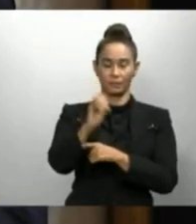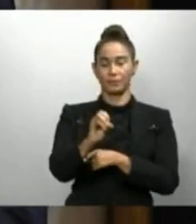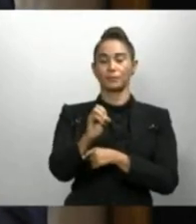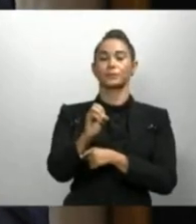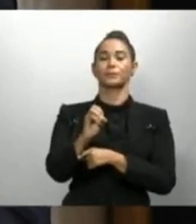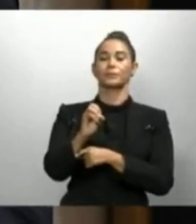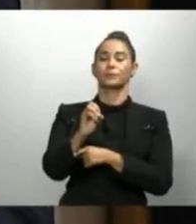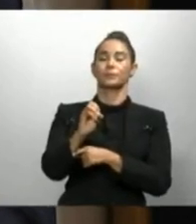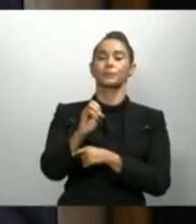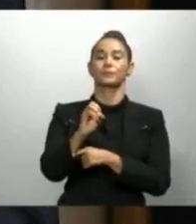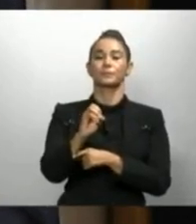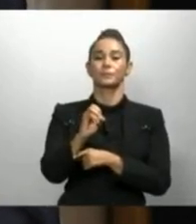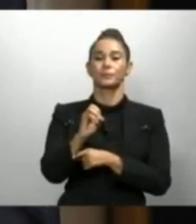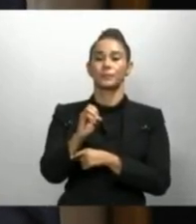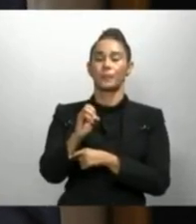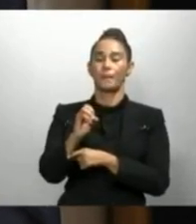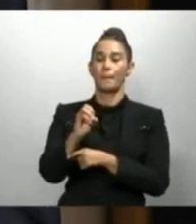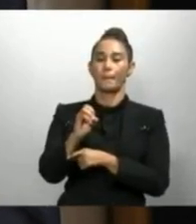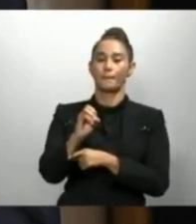tricloroetano,